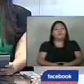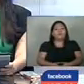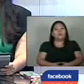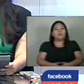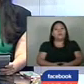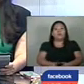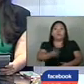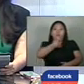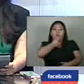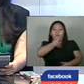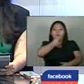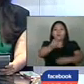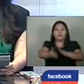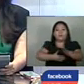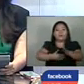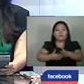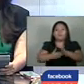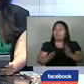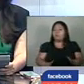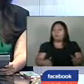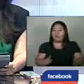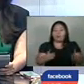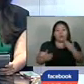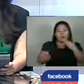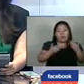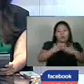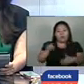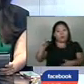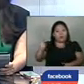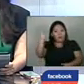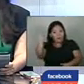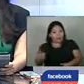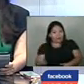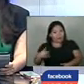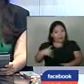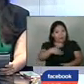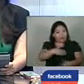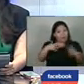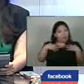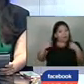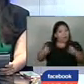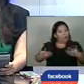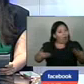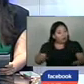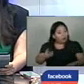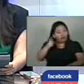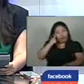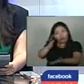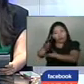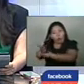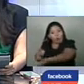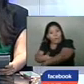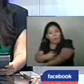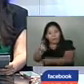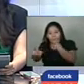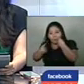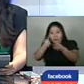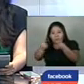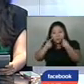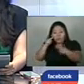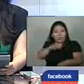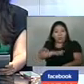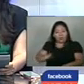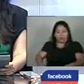Vamos a comenzar con el detalle de las noticias contándoles que el ministro de Salud visitó el hospital El Salvador y desde ahí mostró que las